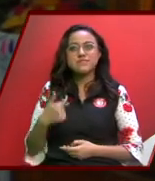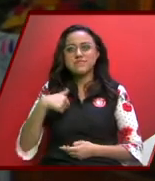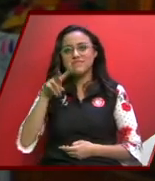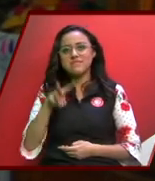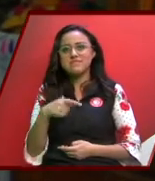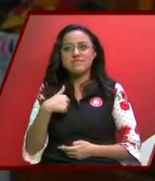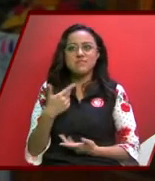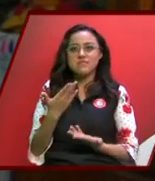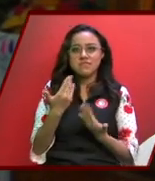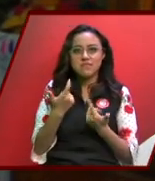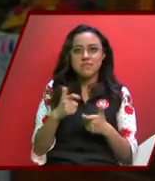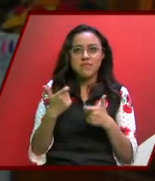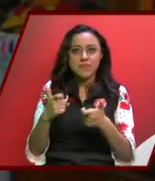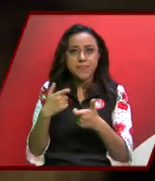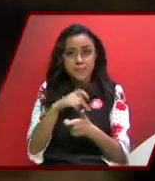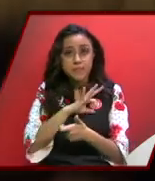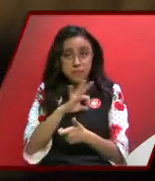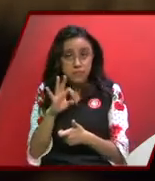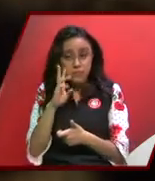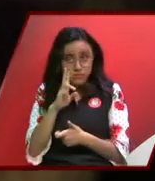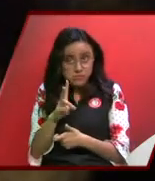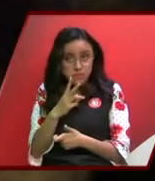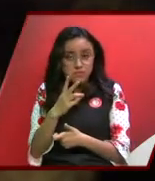recursos para podérsela comprar.